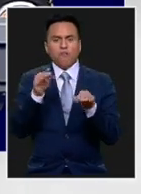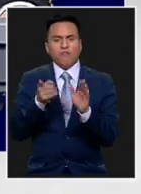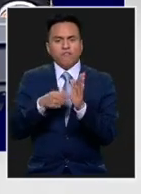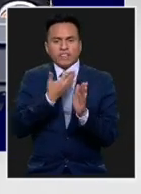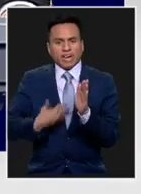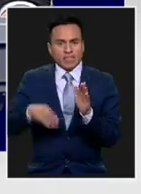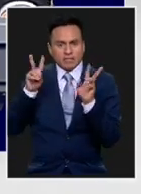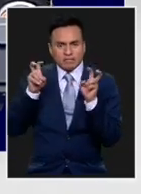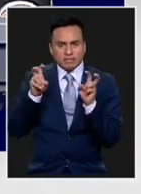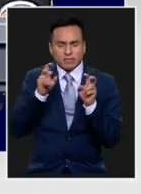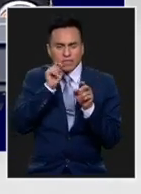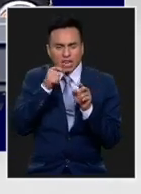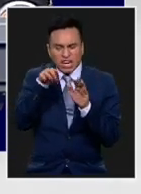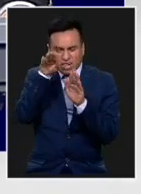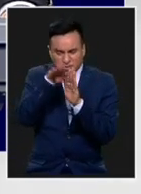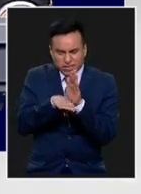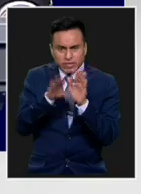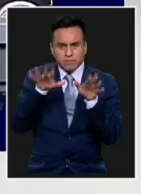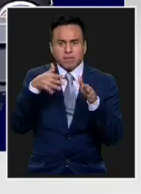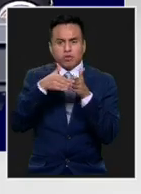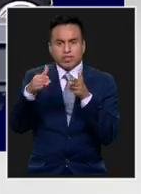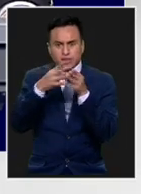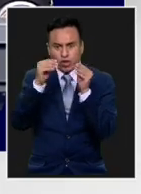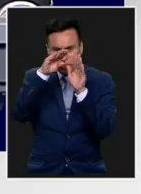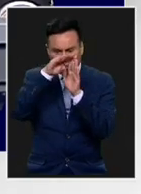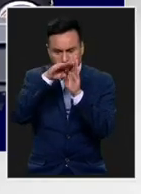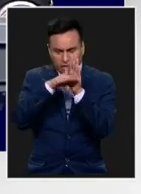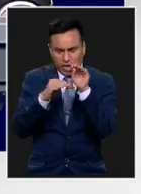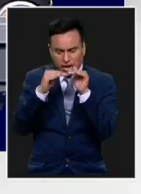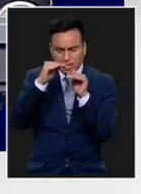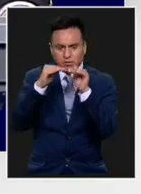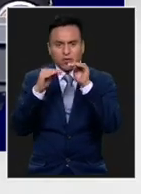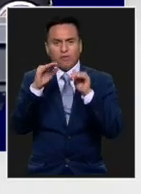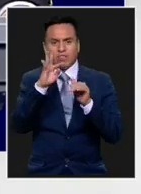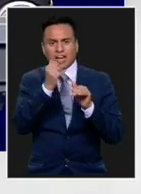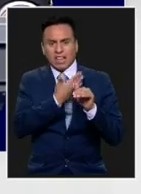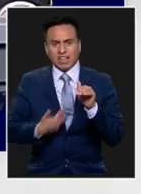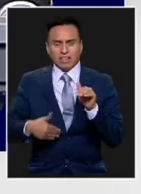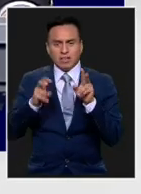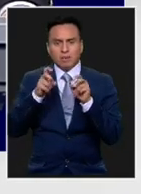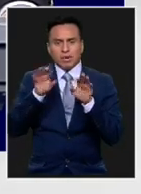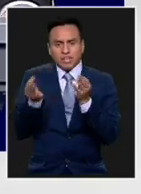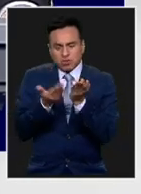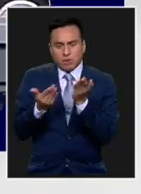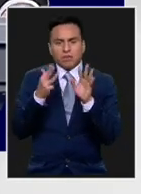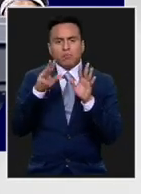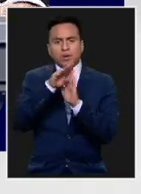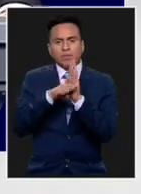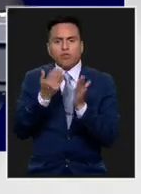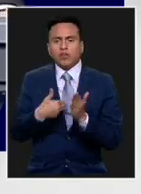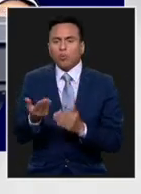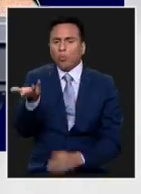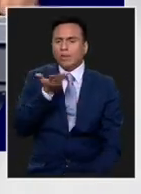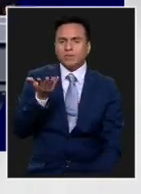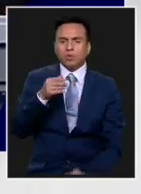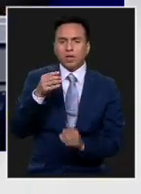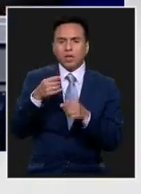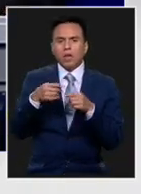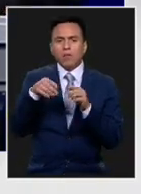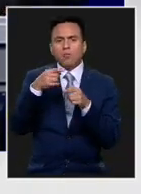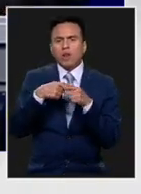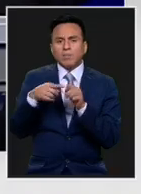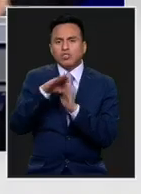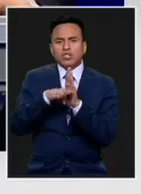Eso significa que vas a tener que reducir 10 mil millones de dólares para llegar a ese equilibrio fiscal. Página 19 de tu programa de gobierno. Cuéntame, ¿qué programas sociales vas a